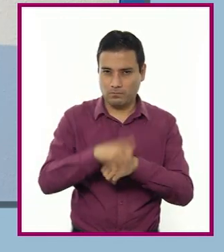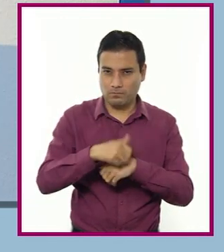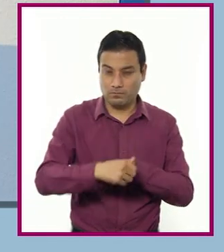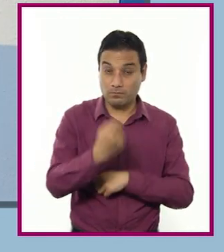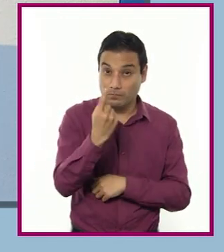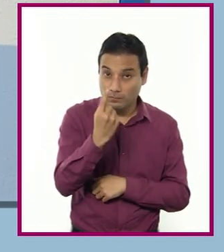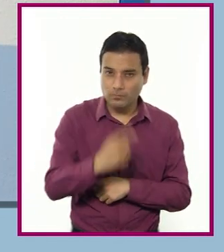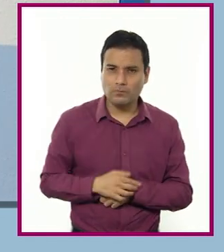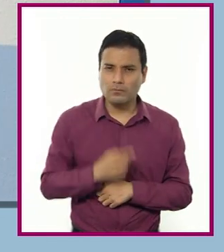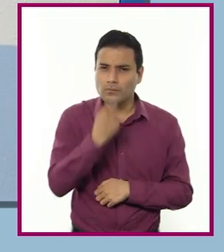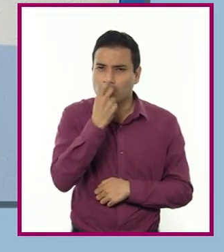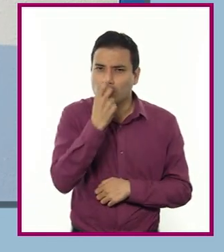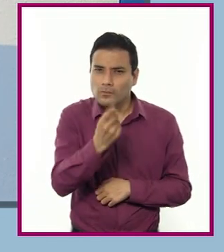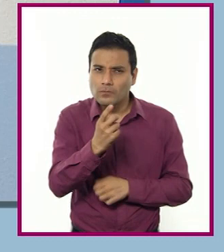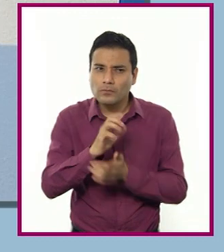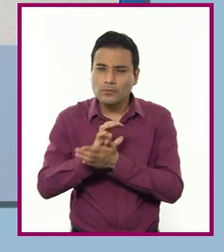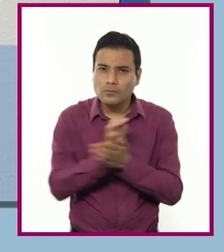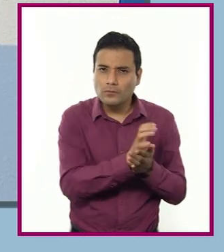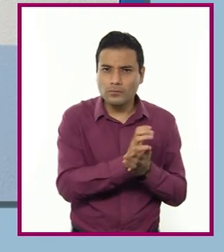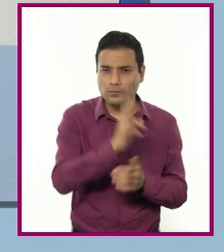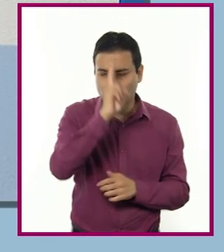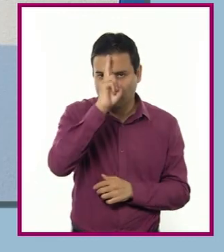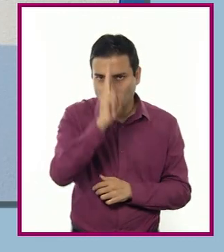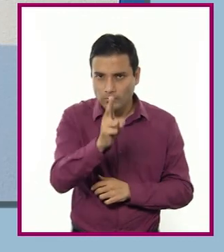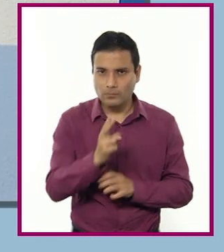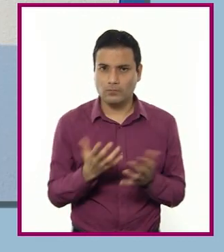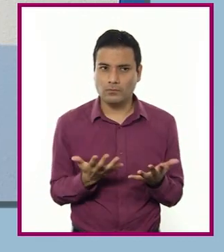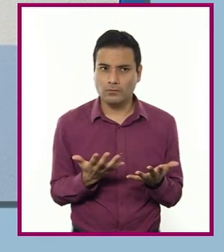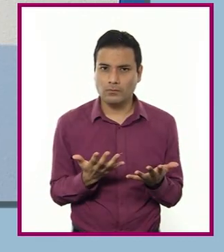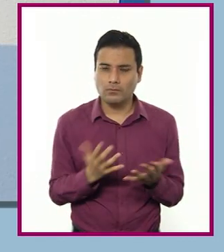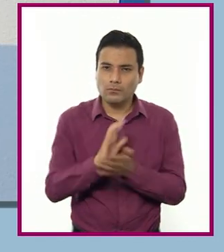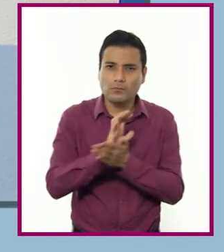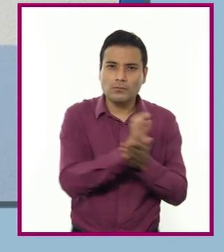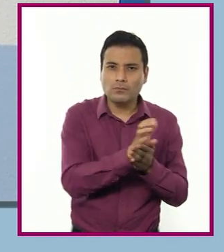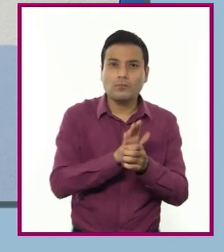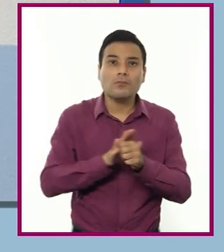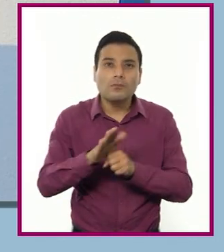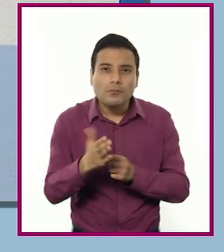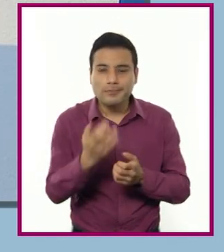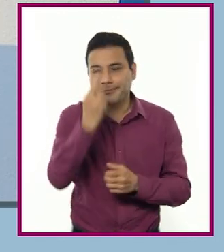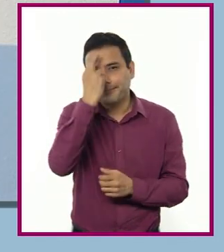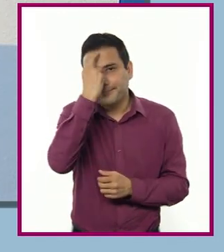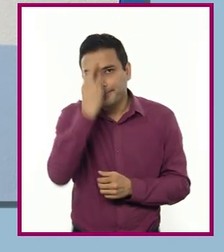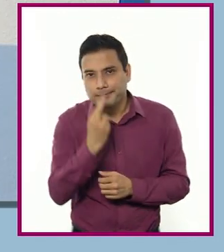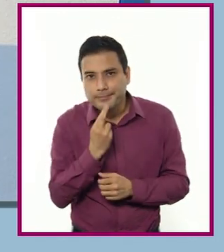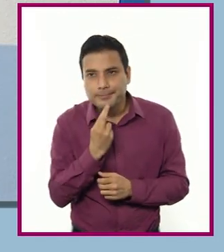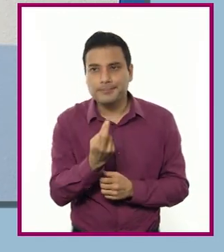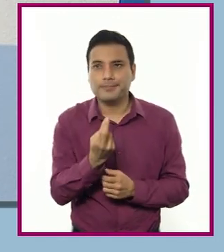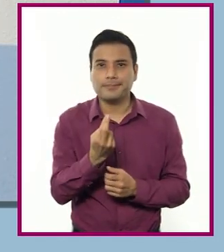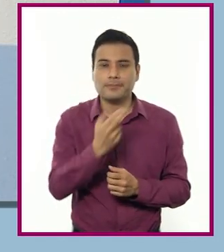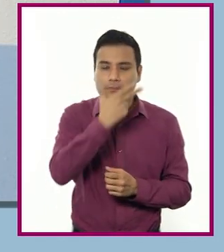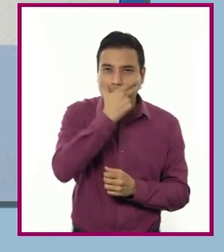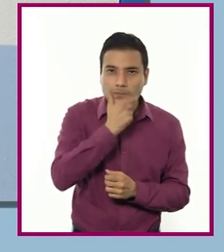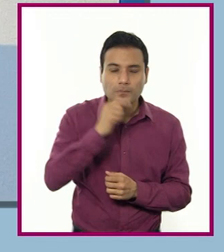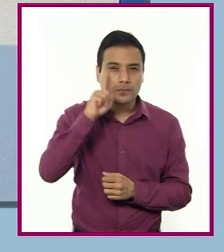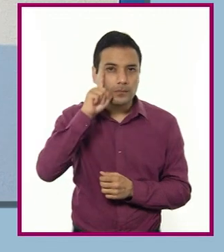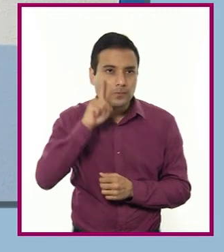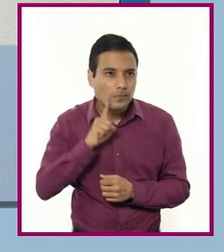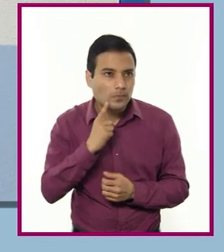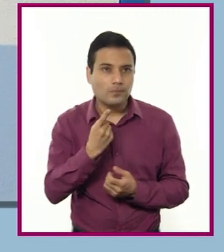1, prohíbe todo acto de discriminación, ya sea motivada por origen étnico, género,